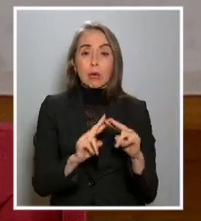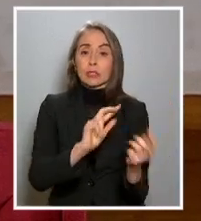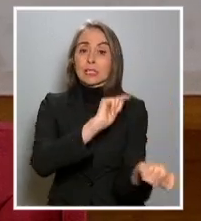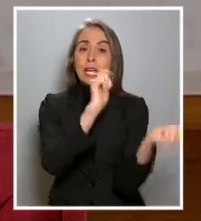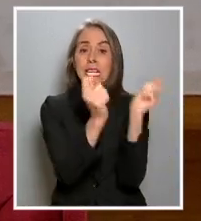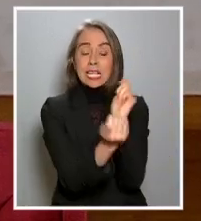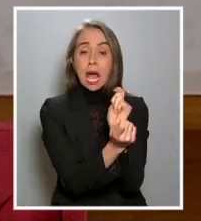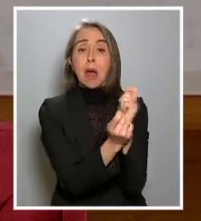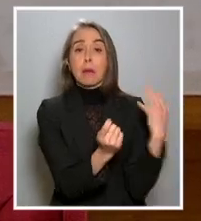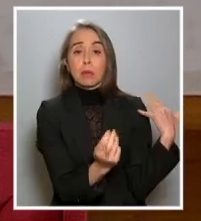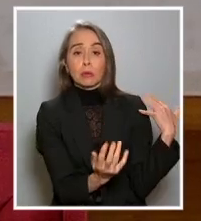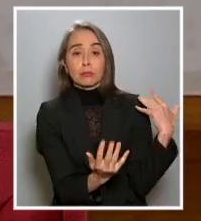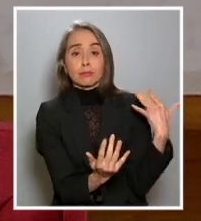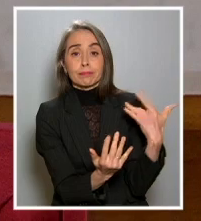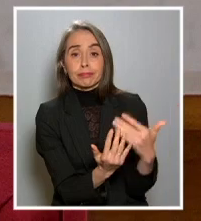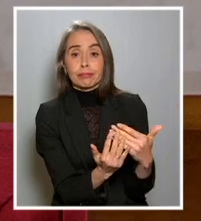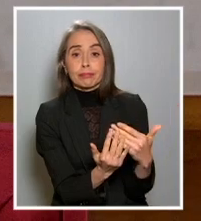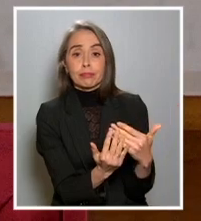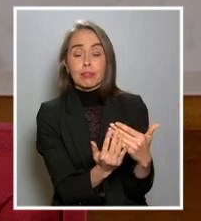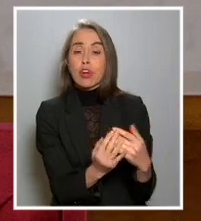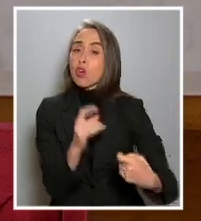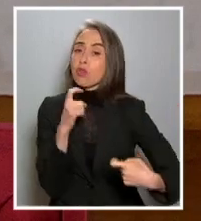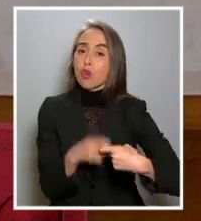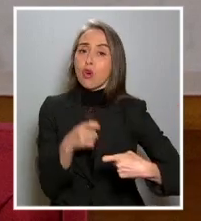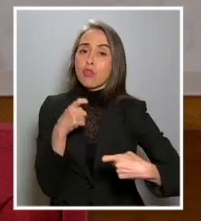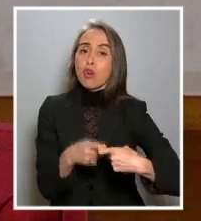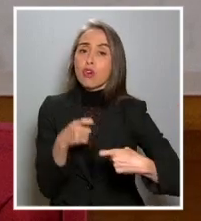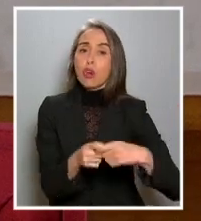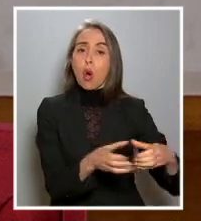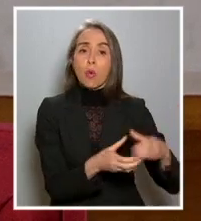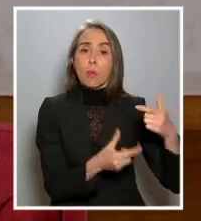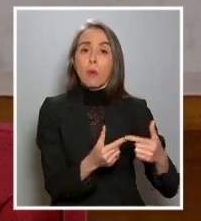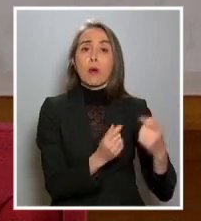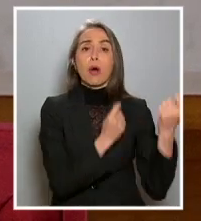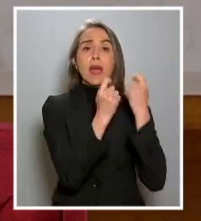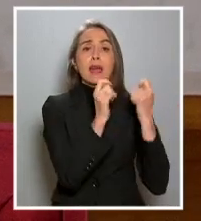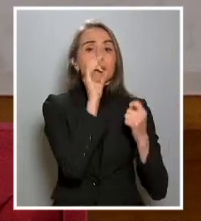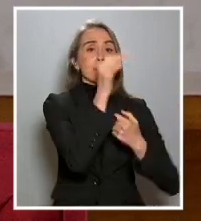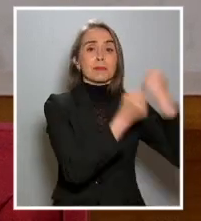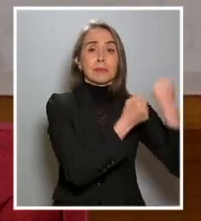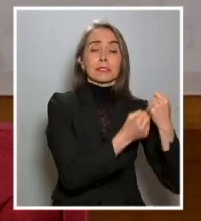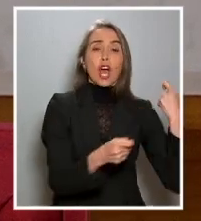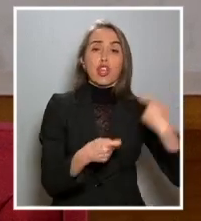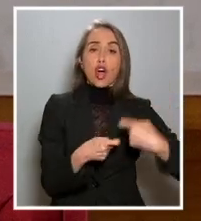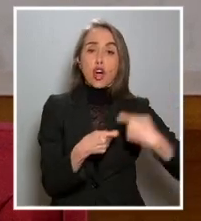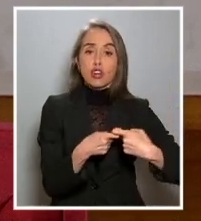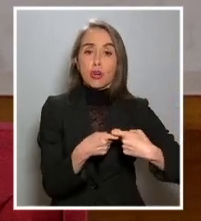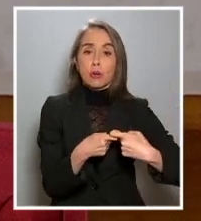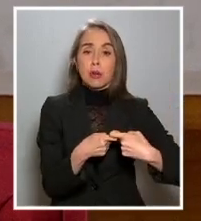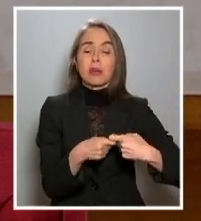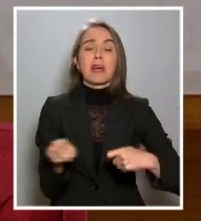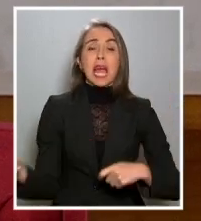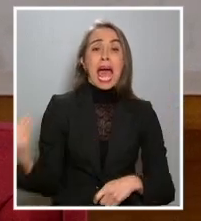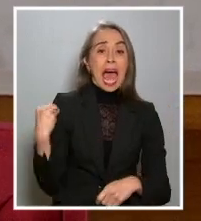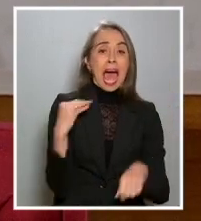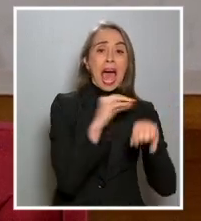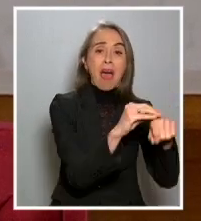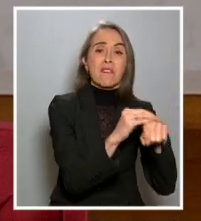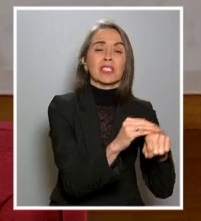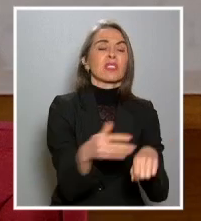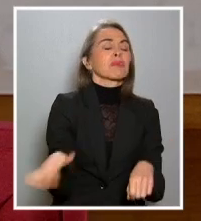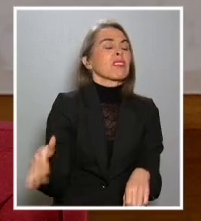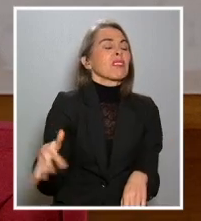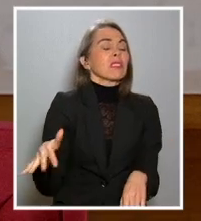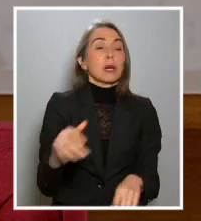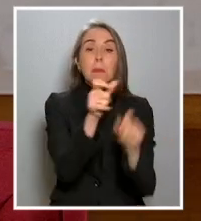sin embargo, enfrentó la resistencia de sectores políticos y económicos que tomaron la advertencia a la ligera.